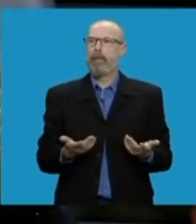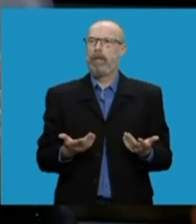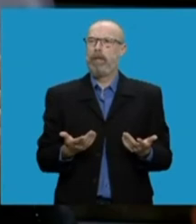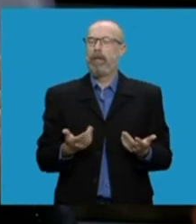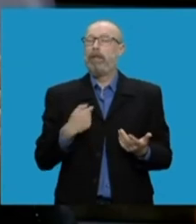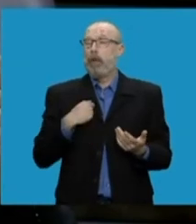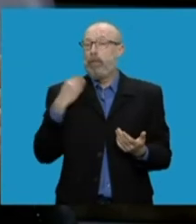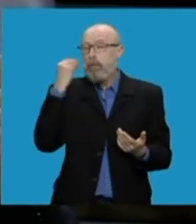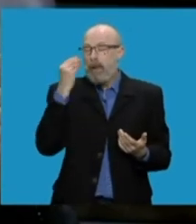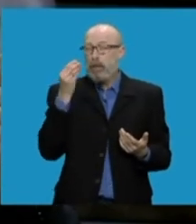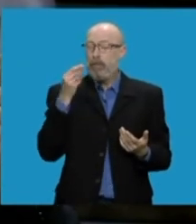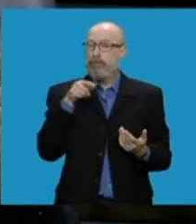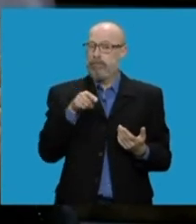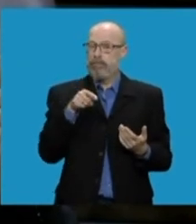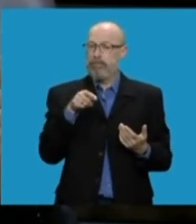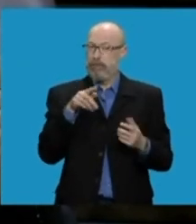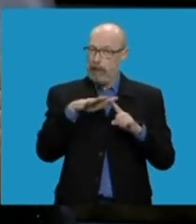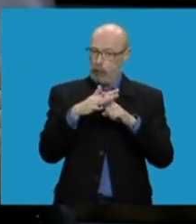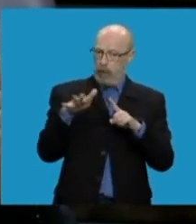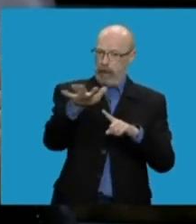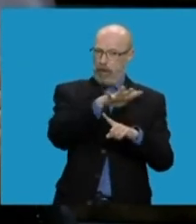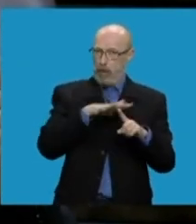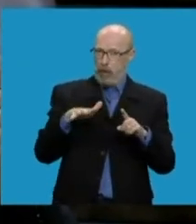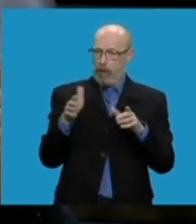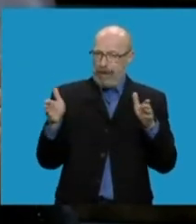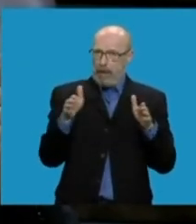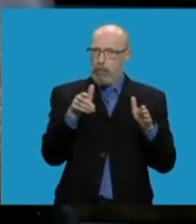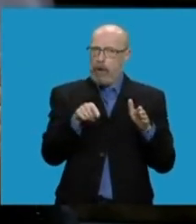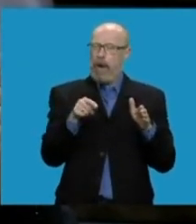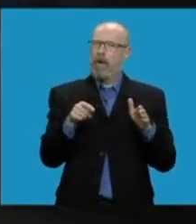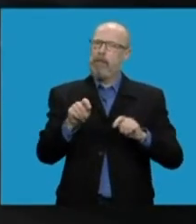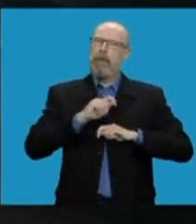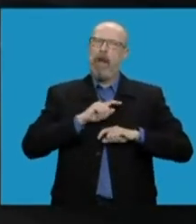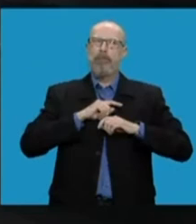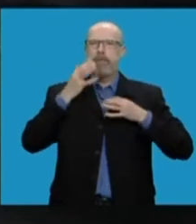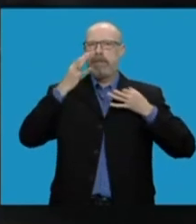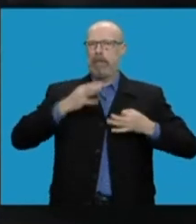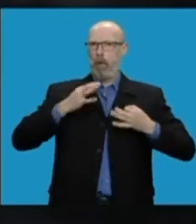Creo que aquello me dio un aplomo el saber que